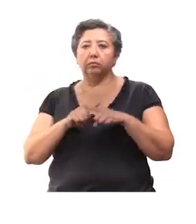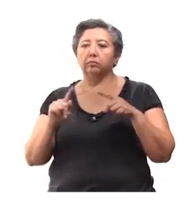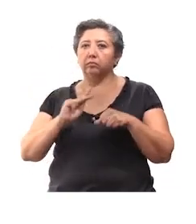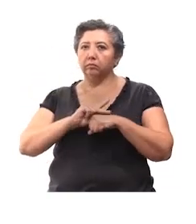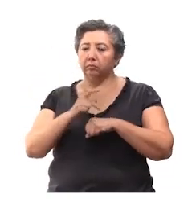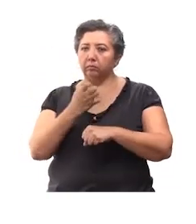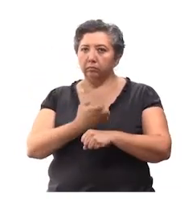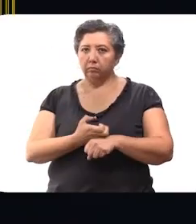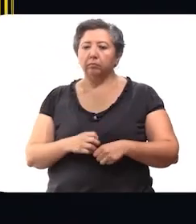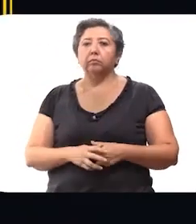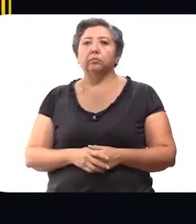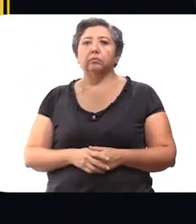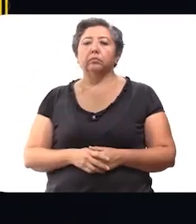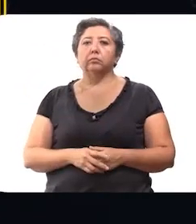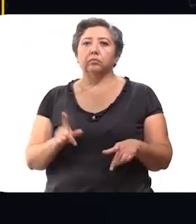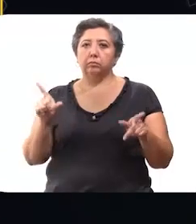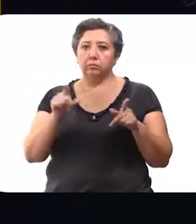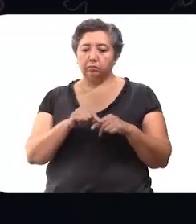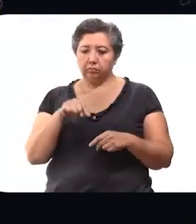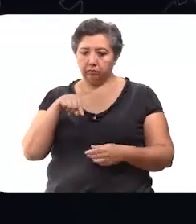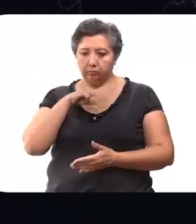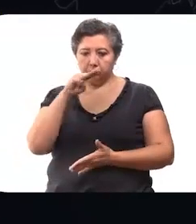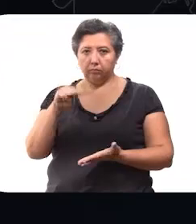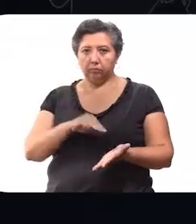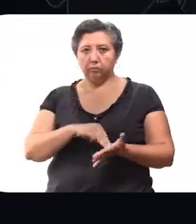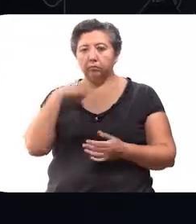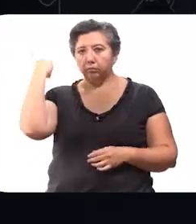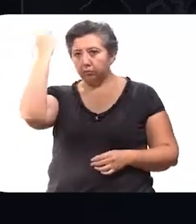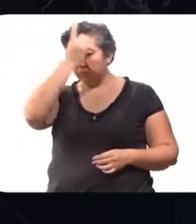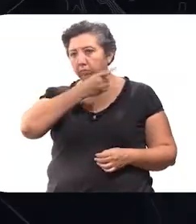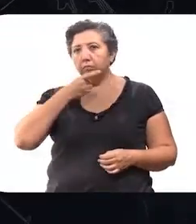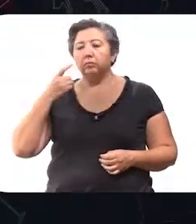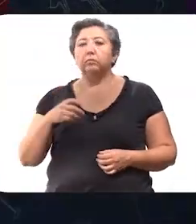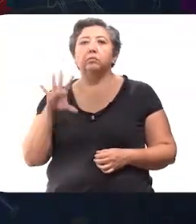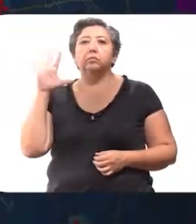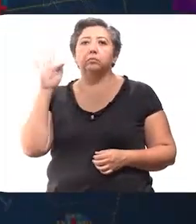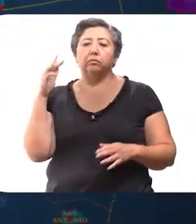país u otro estado. Específicamente en Mérida se han diagnosticado